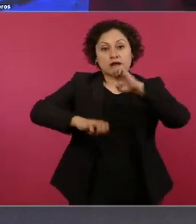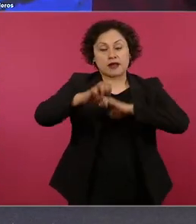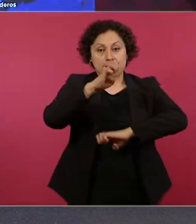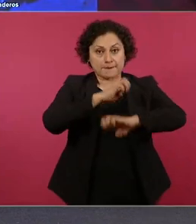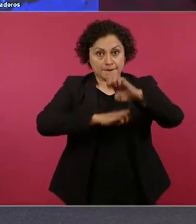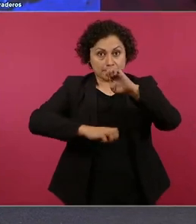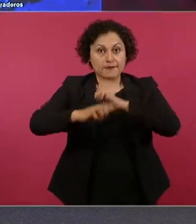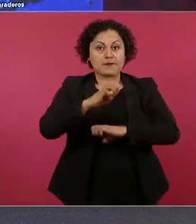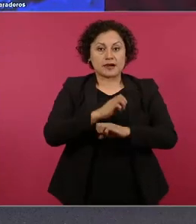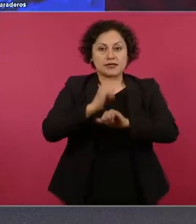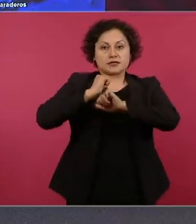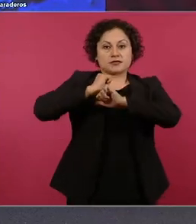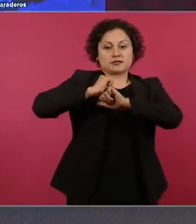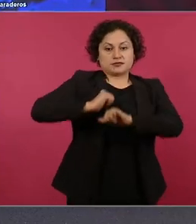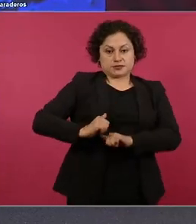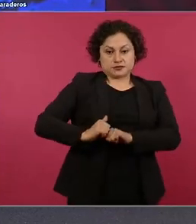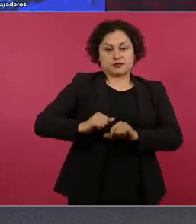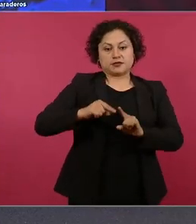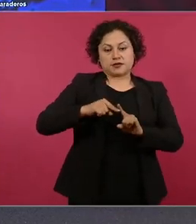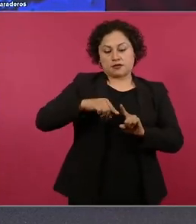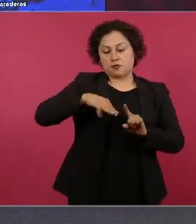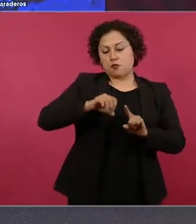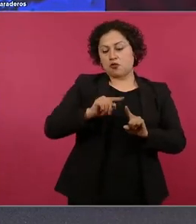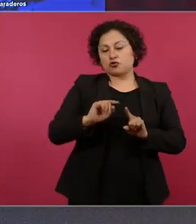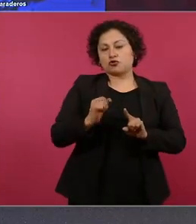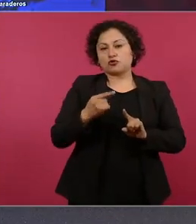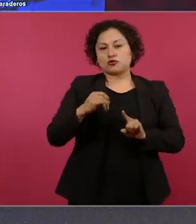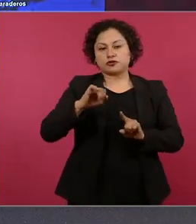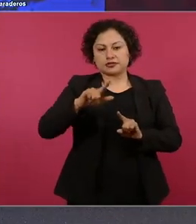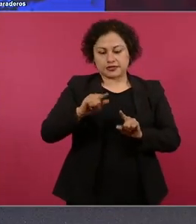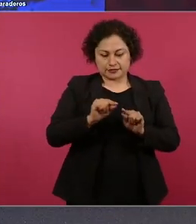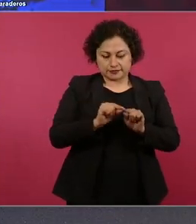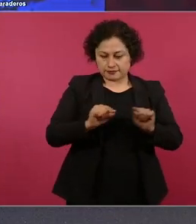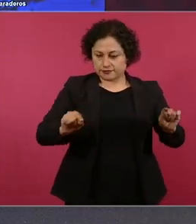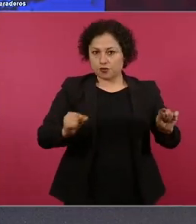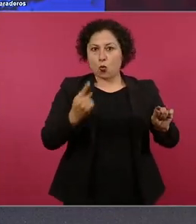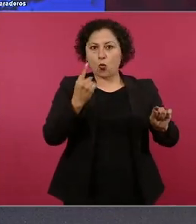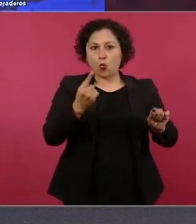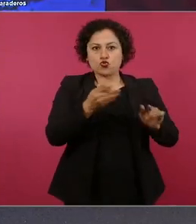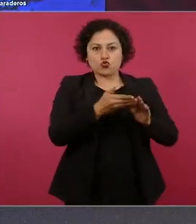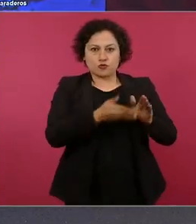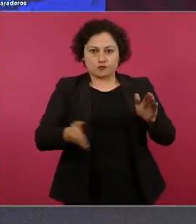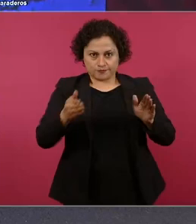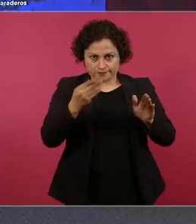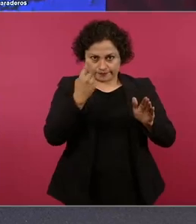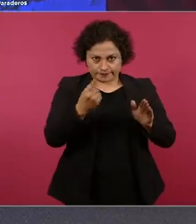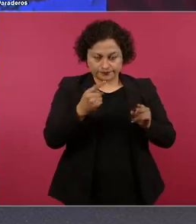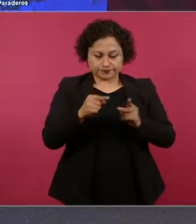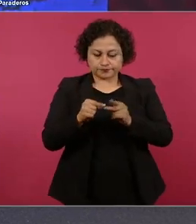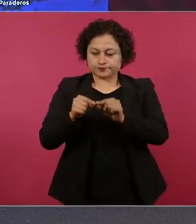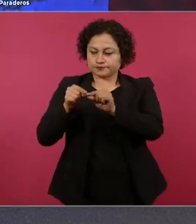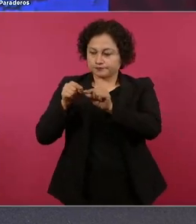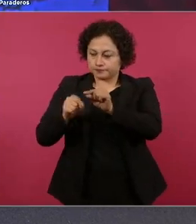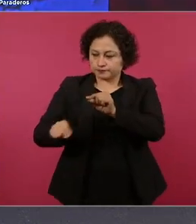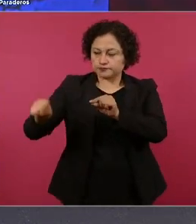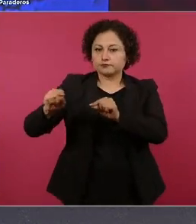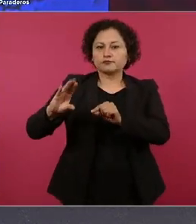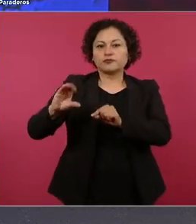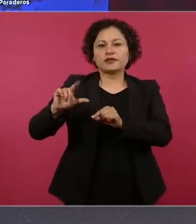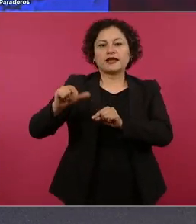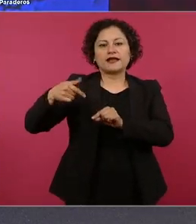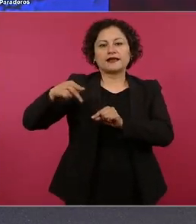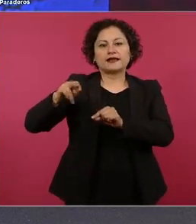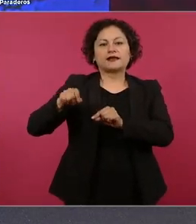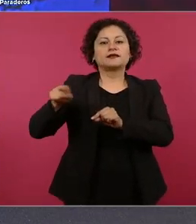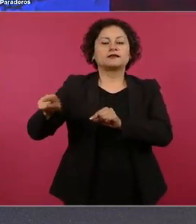el tramo uno mangil hasta aquí aquí hasta calquin es